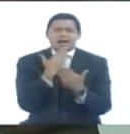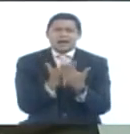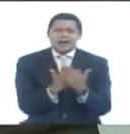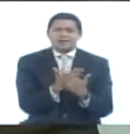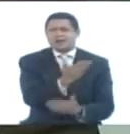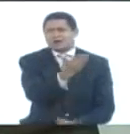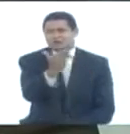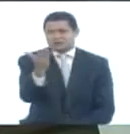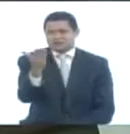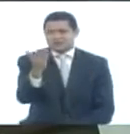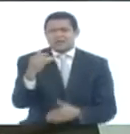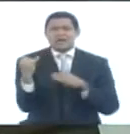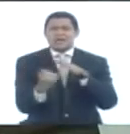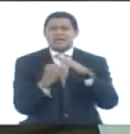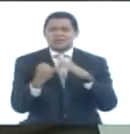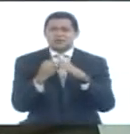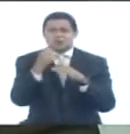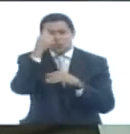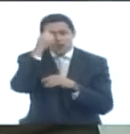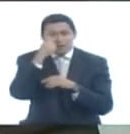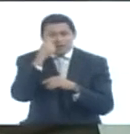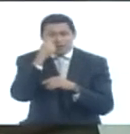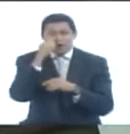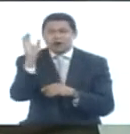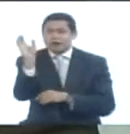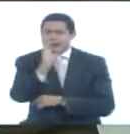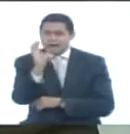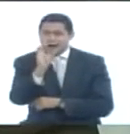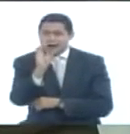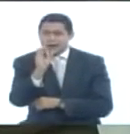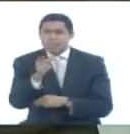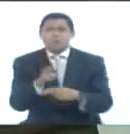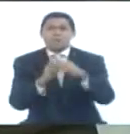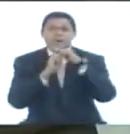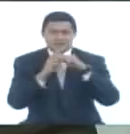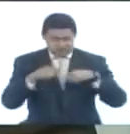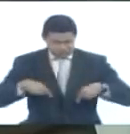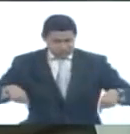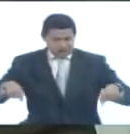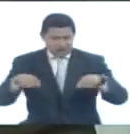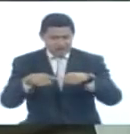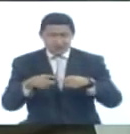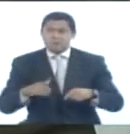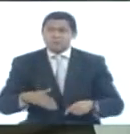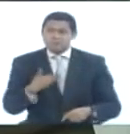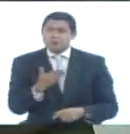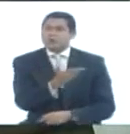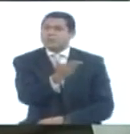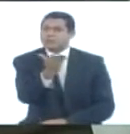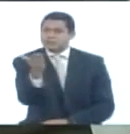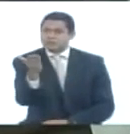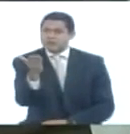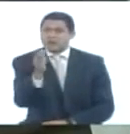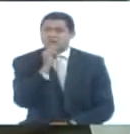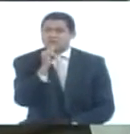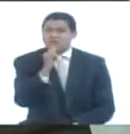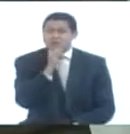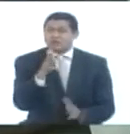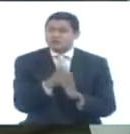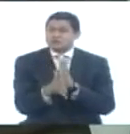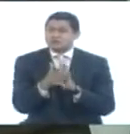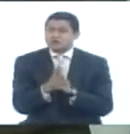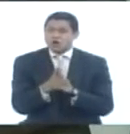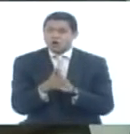agradecemos al Instituto de Microcirugía Ocular Caracas por prestarnos sus espacios y poder brindarnos esta información sobre